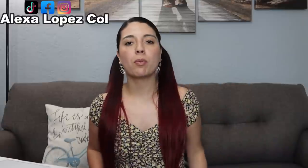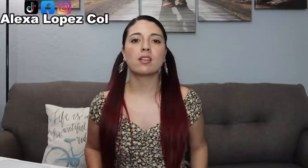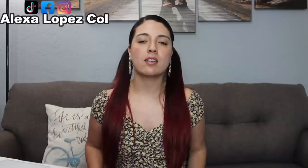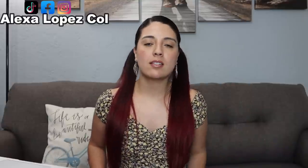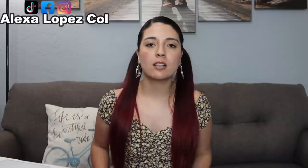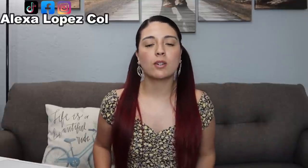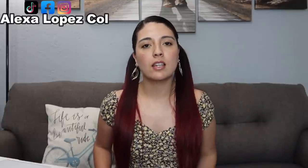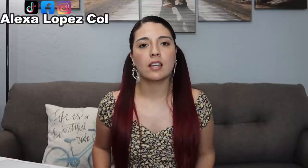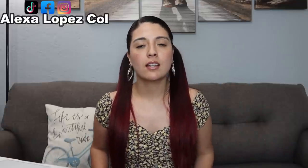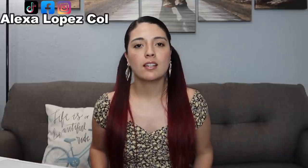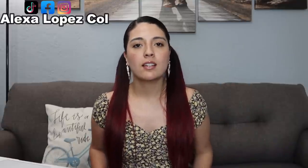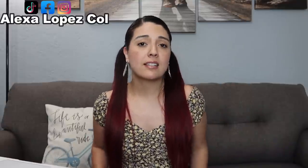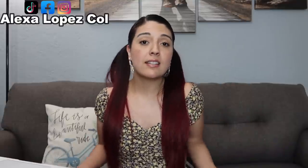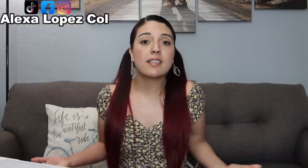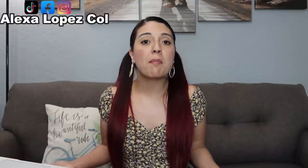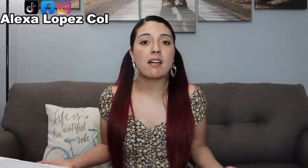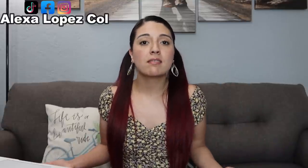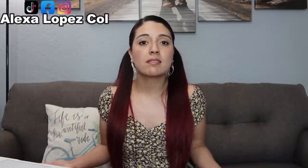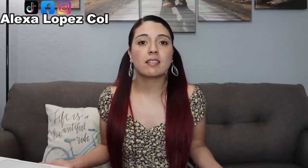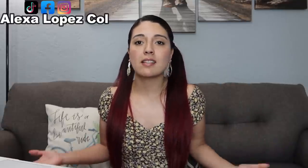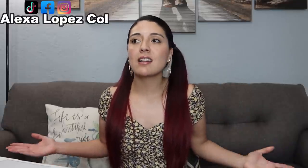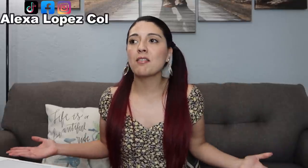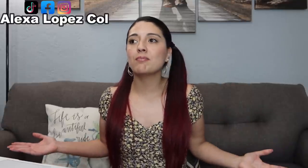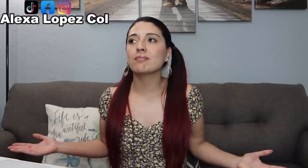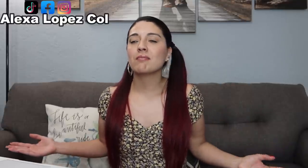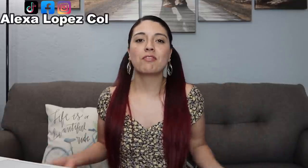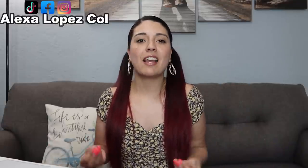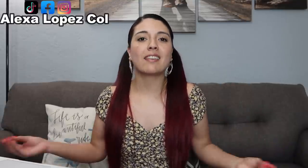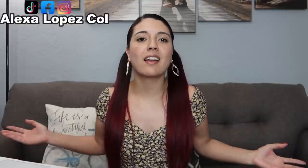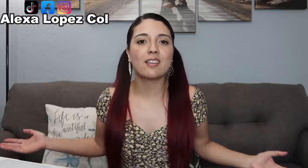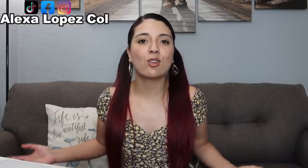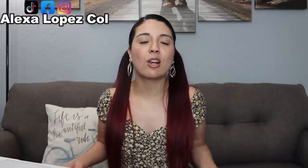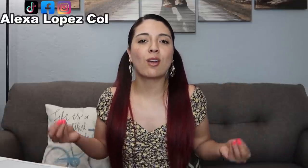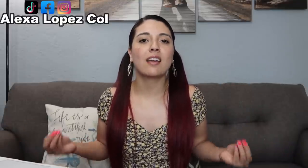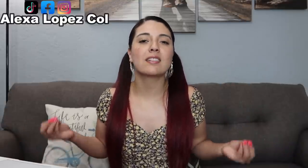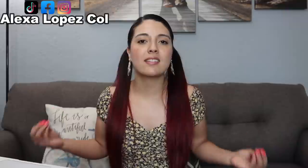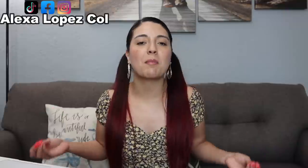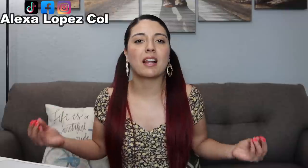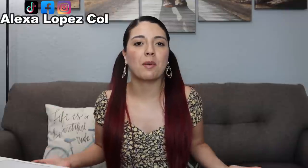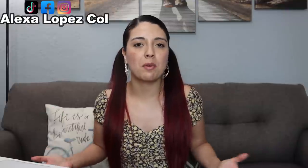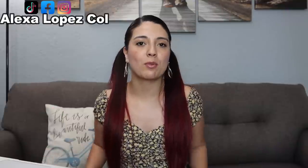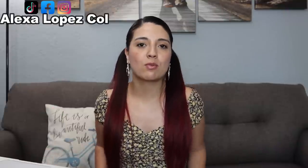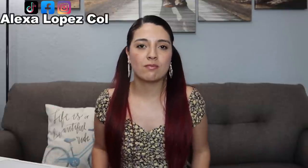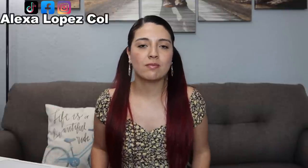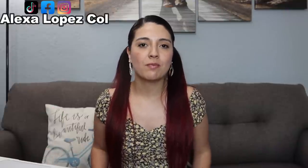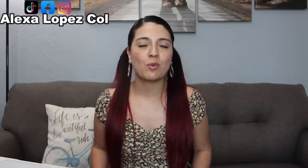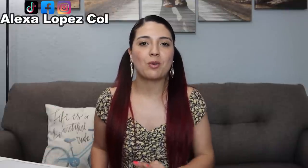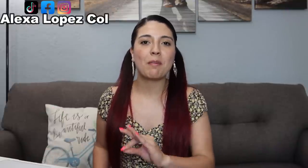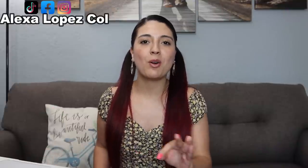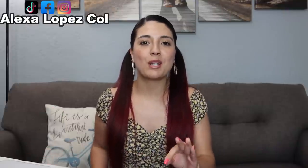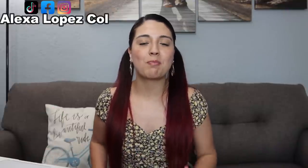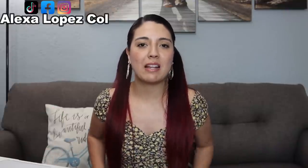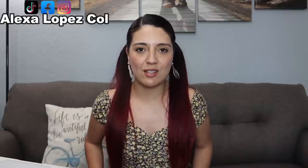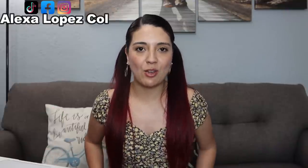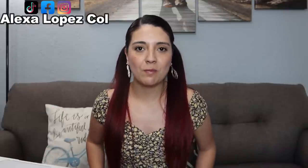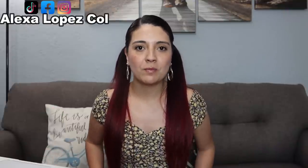para yo poder seguir estando aquí. Es el sistema. Esa es la fiel declaración de lo que es el sistema en el que vivimos. No hay una